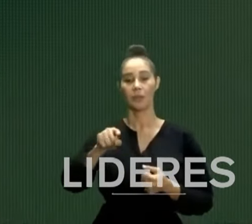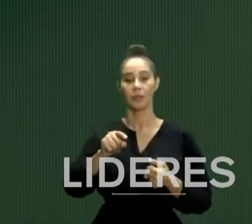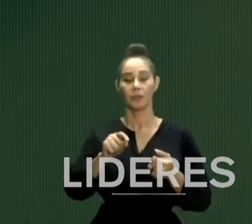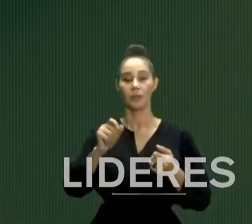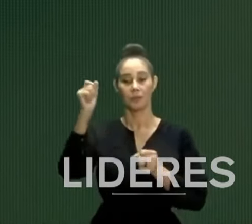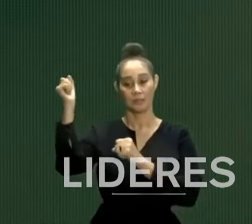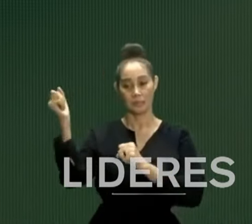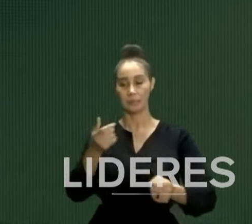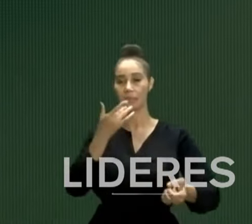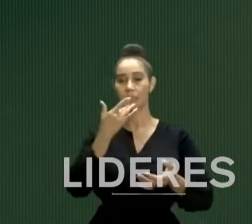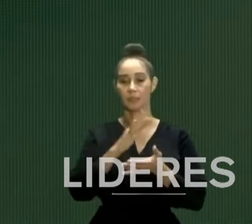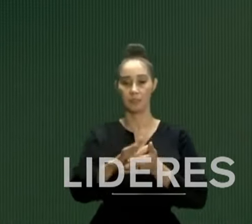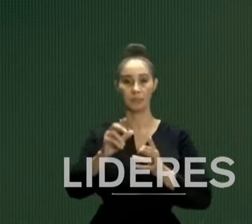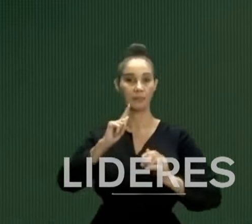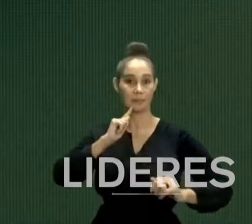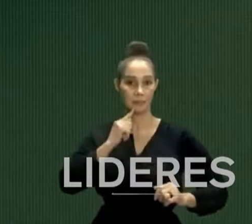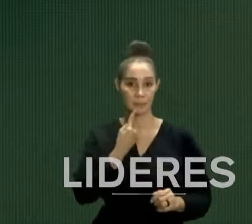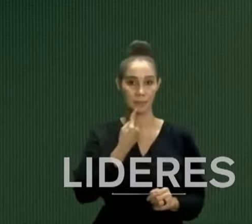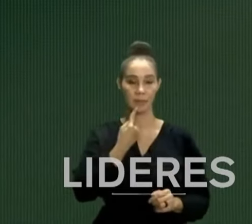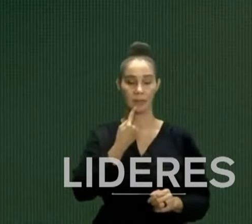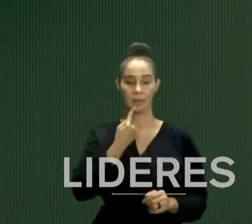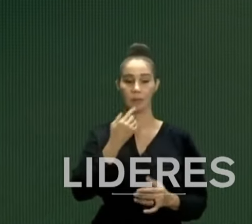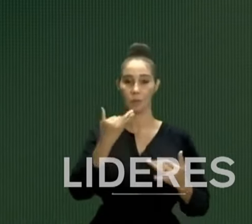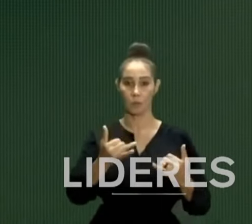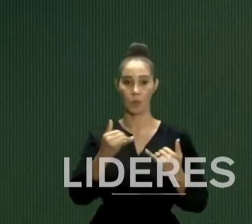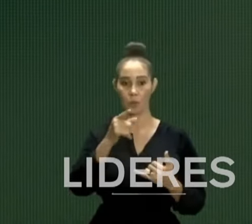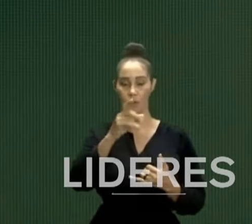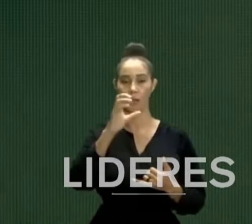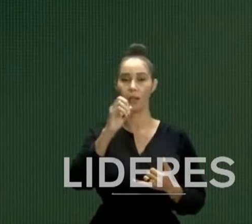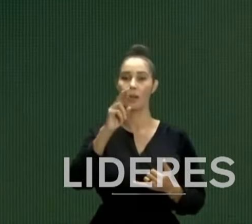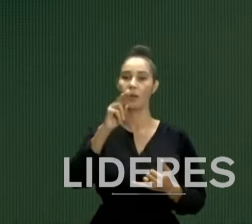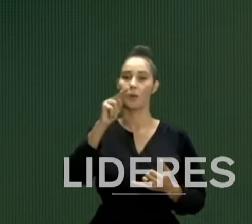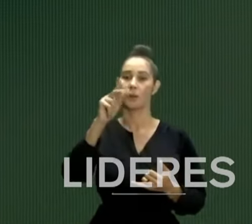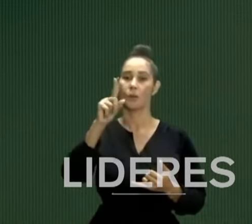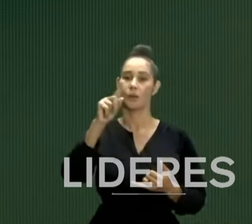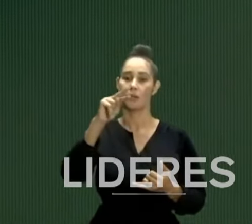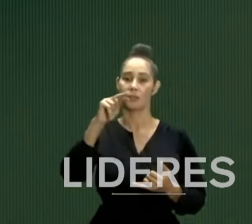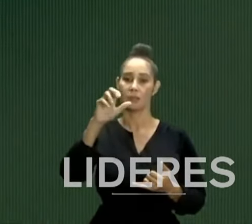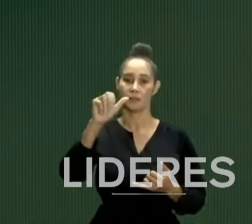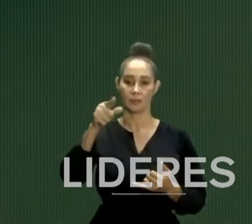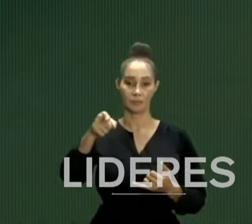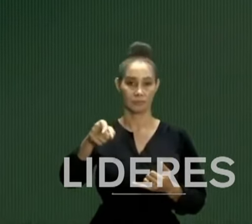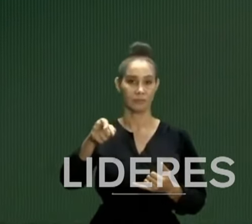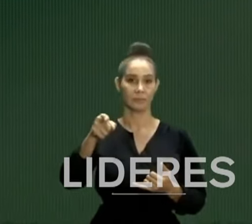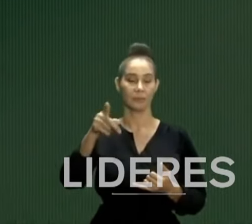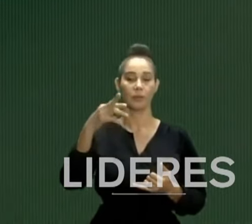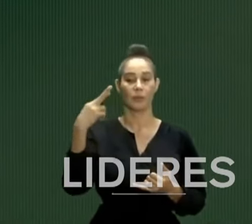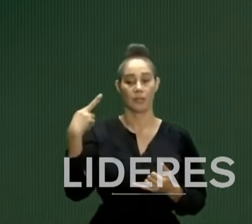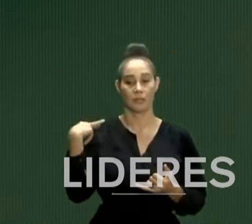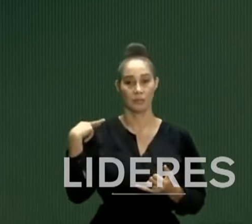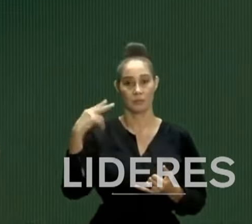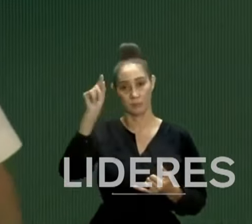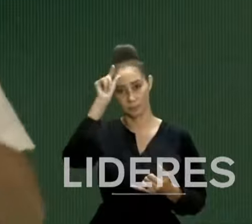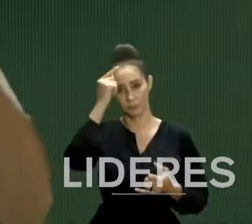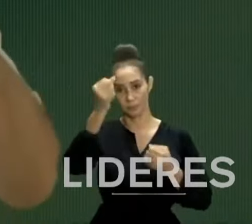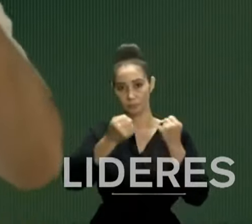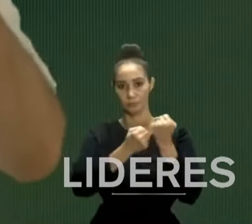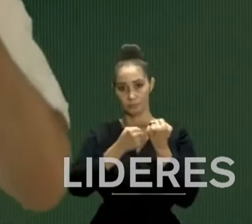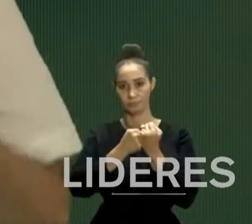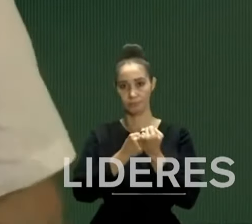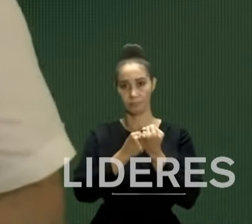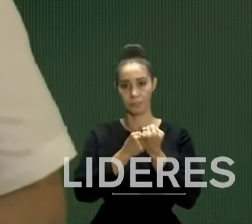alcaldía eficiente y honesta, como es el caso de Carolina, pues hay una responsabilidad del gobierno de apoyarlo. Y